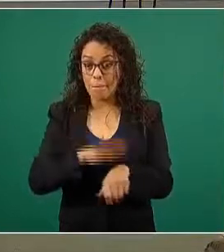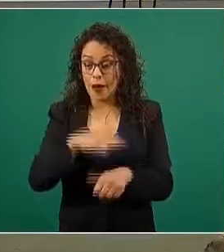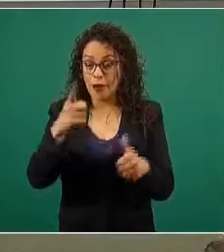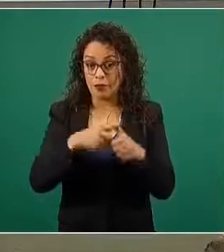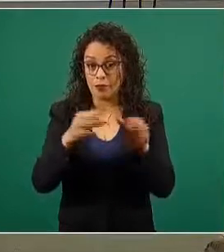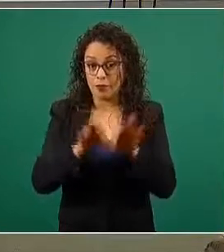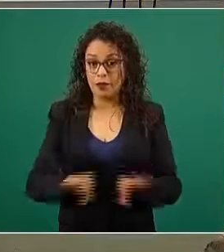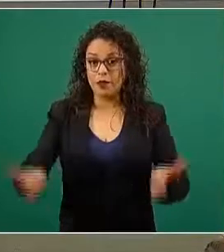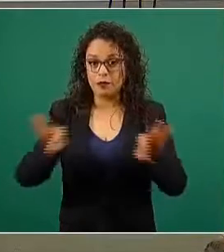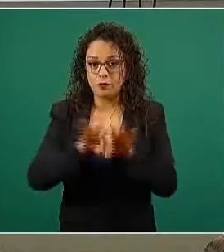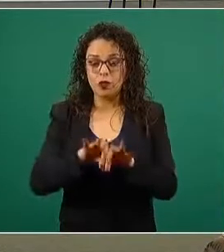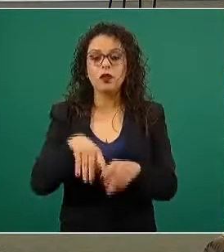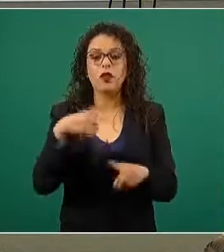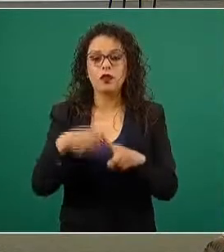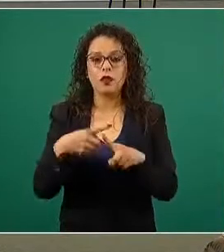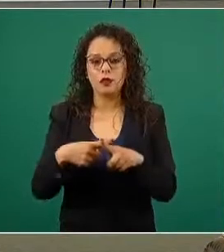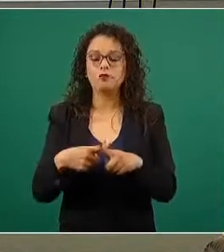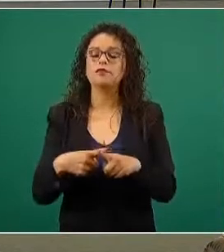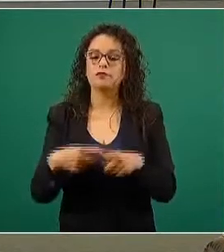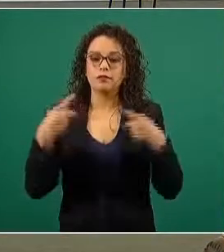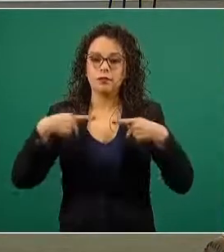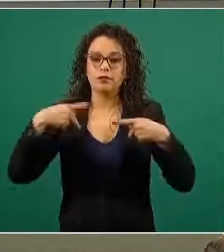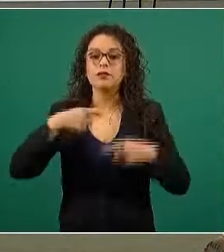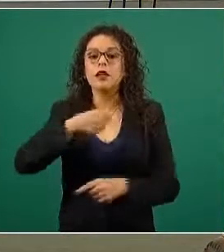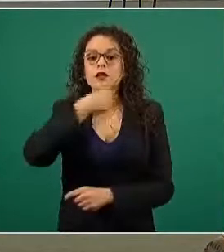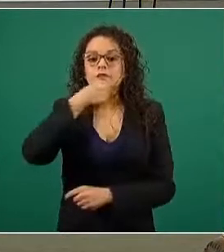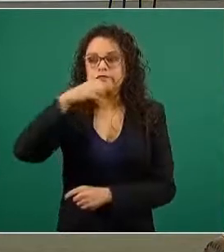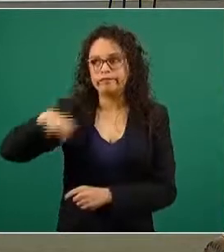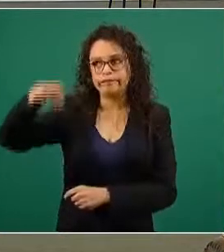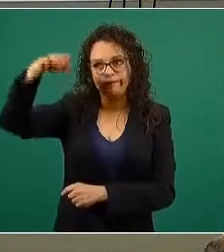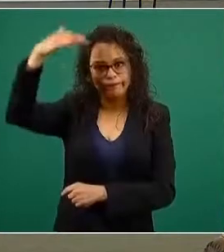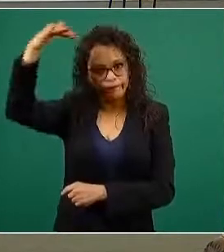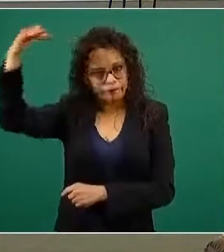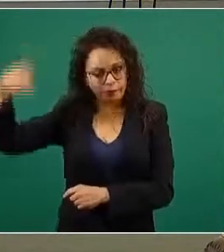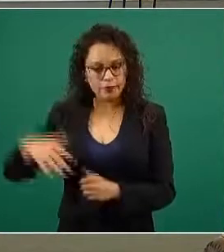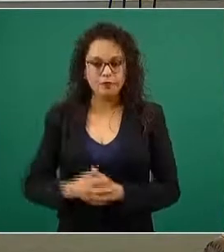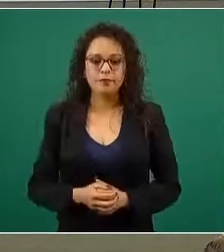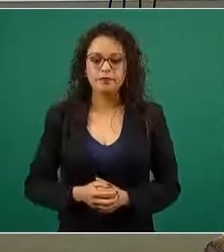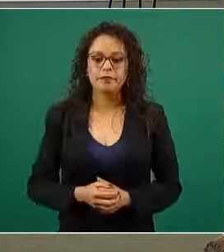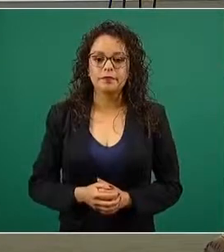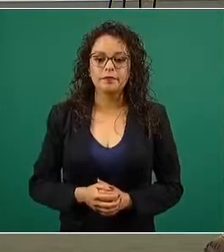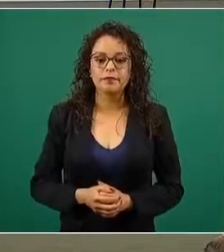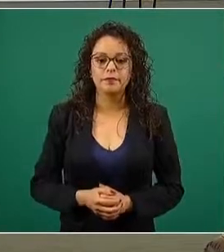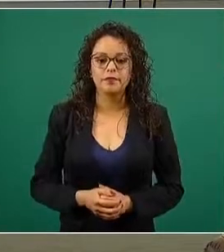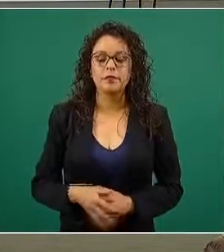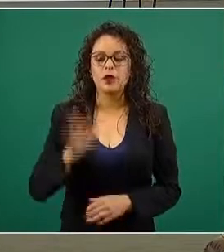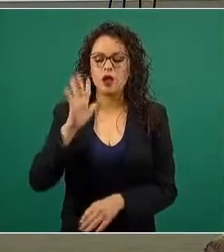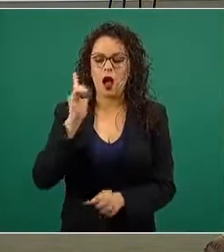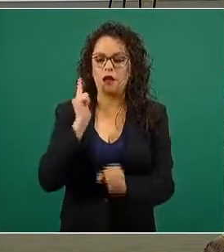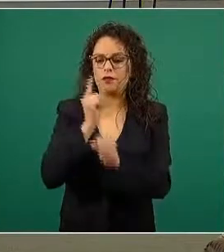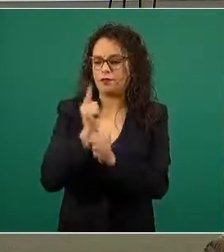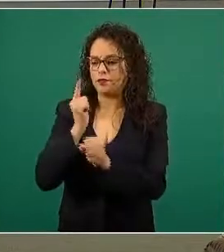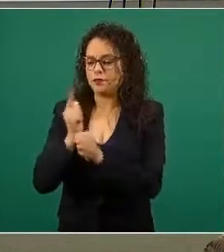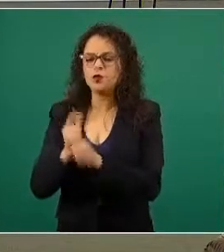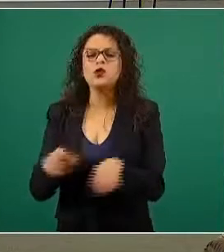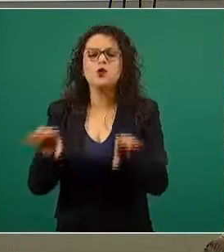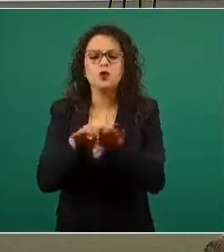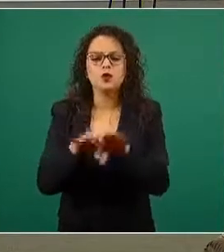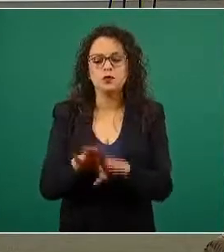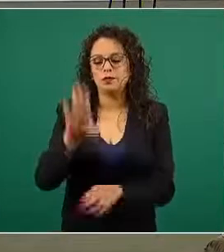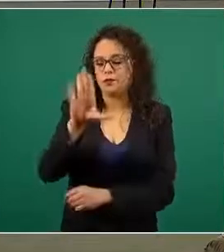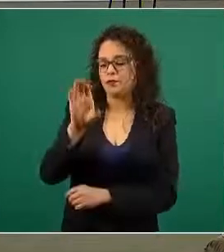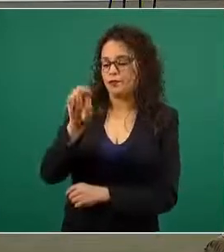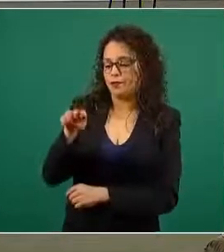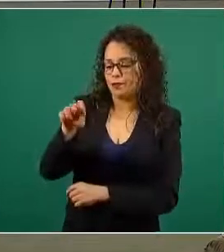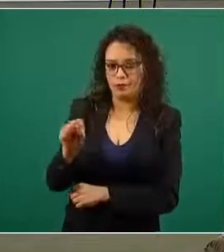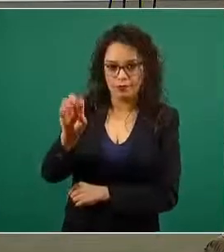las personas adultas mayores. Hemos identificado, con base en el Censo Nacional de